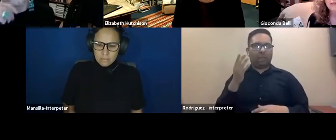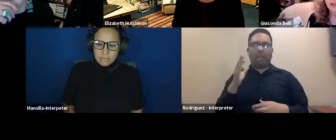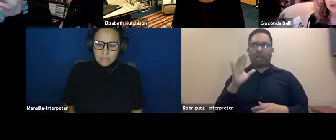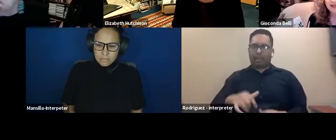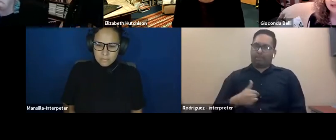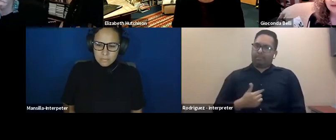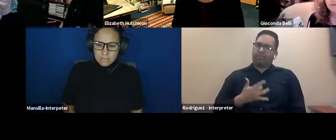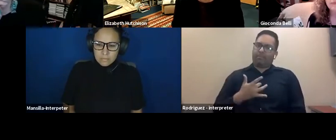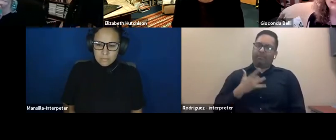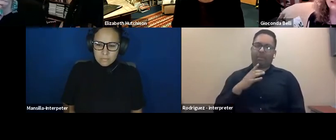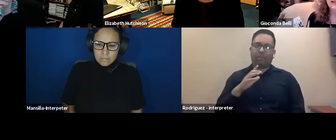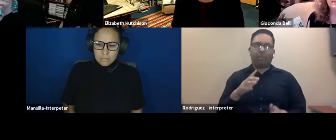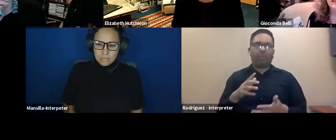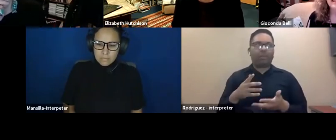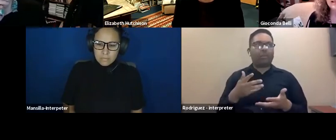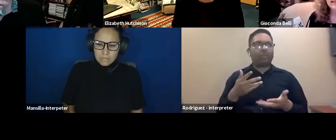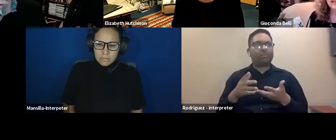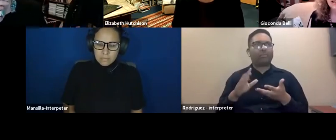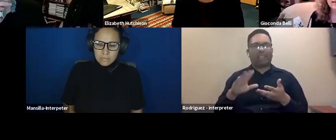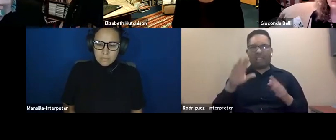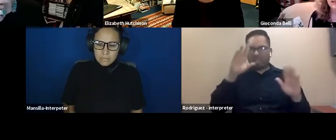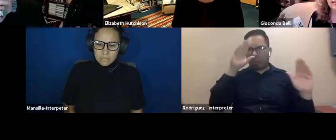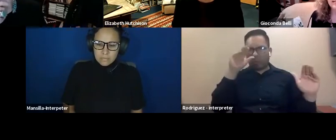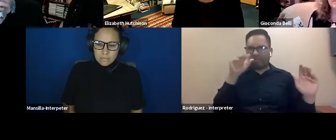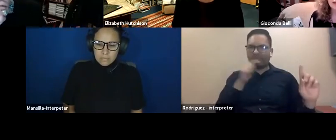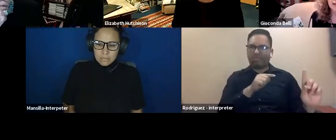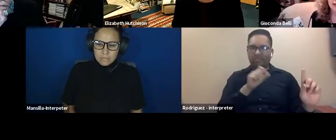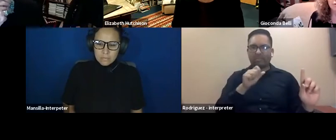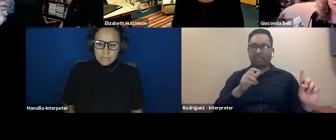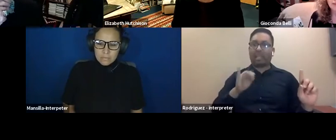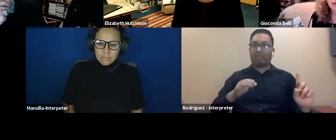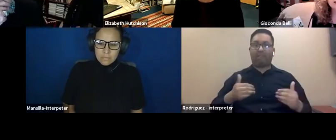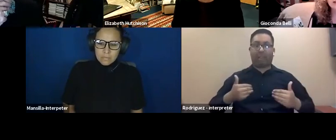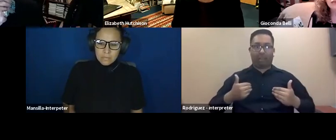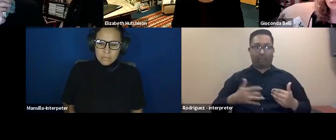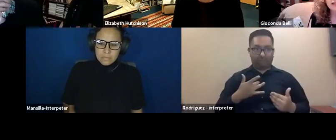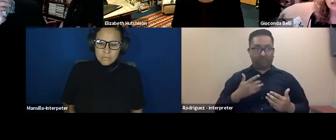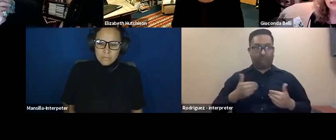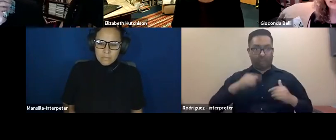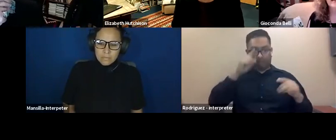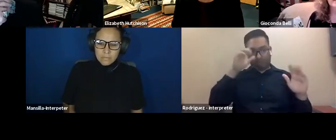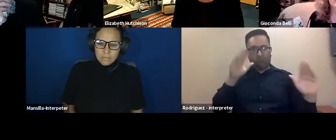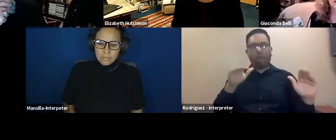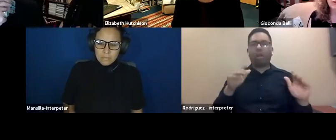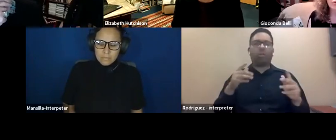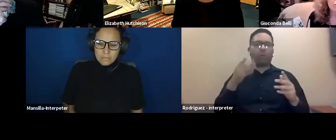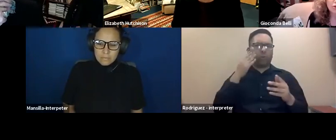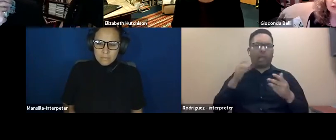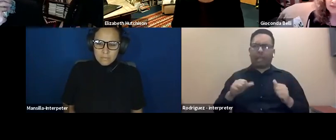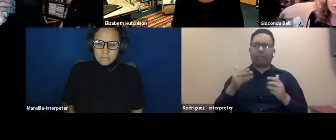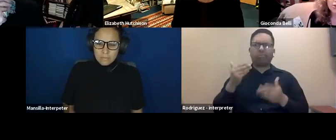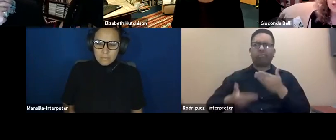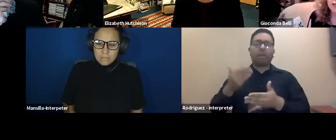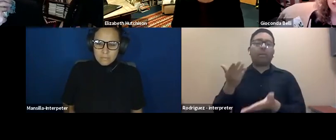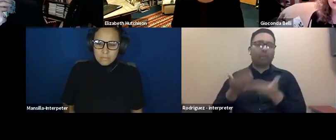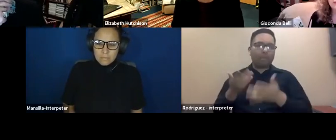pienso que la esperanza, en la medida en que hay esperanza, se mueven las cosas, pueden ser difíciles, pueden no